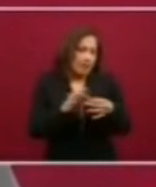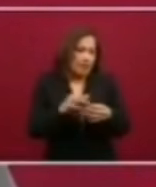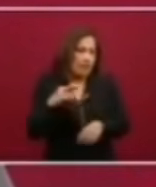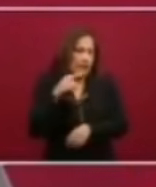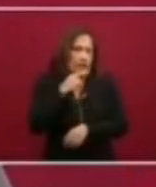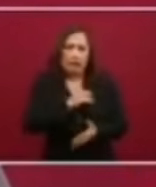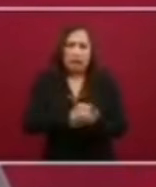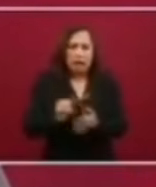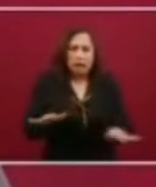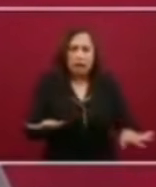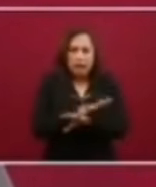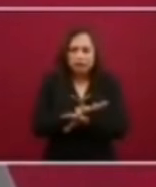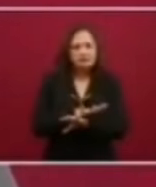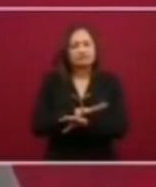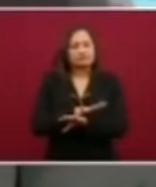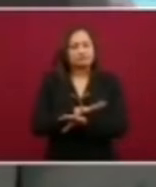la tiene que haber,